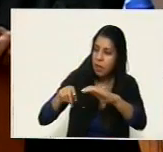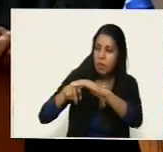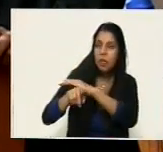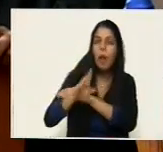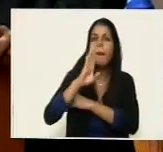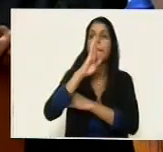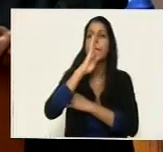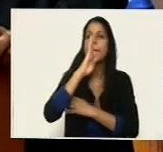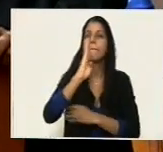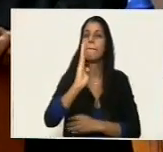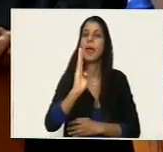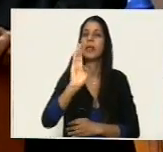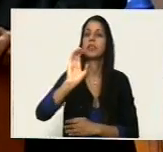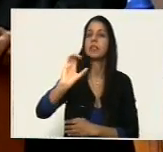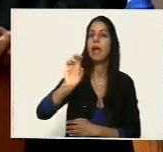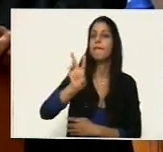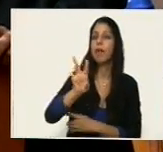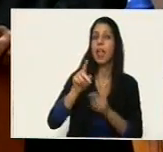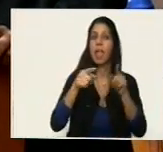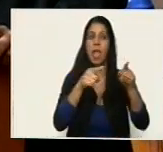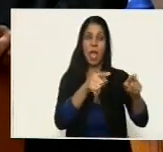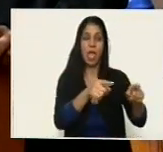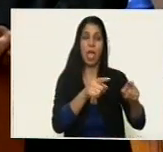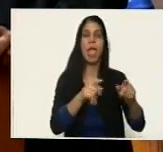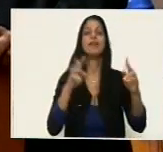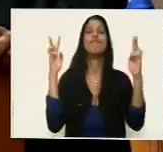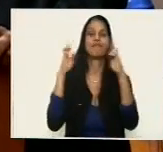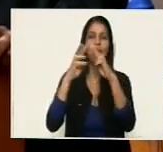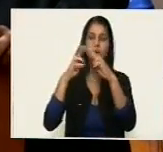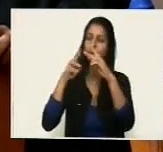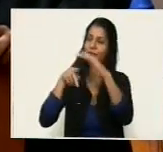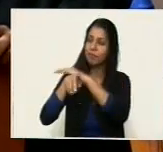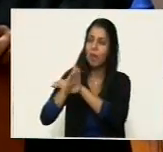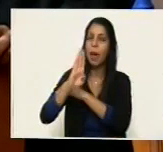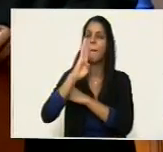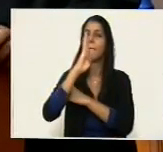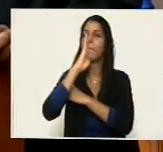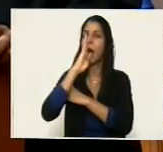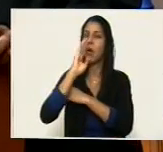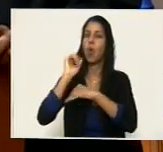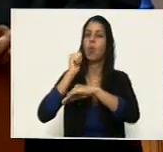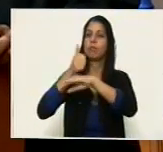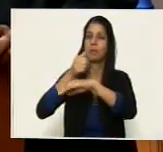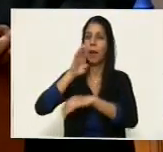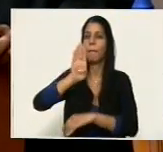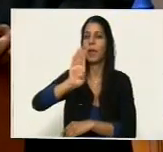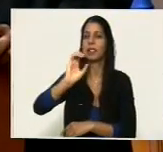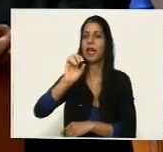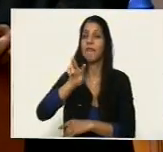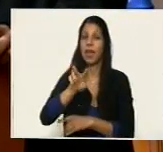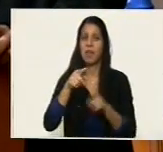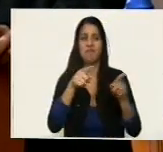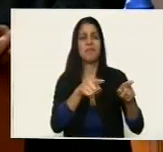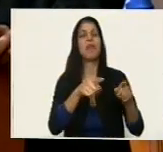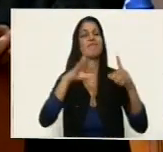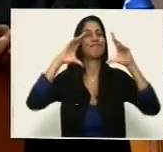Venezuela. Es decir, no es una institución para nada extraña para el compatriota Jesús Faría.